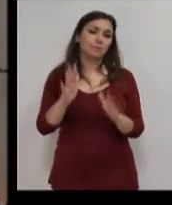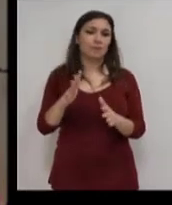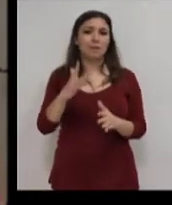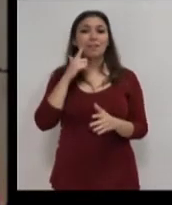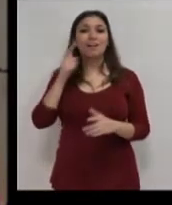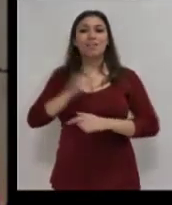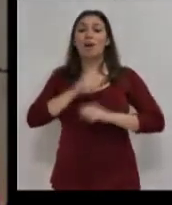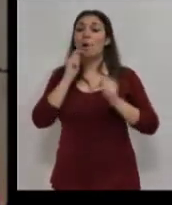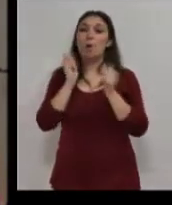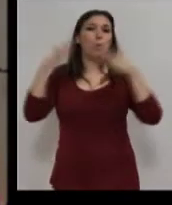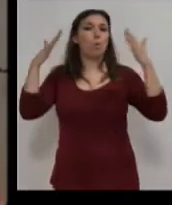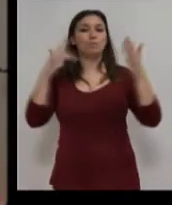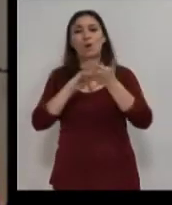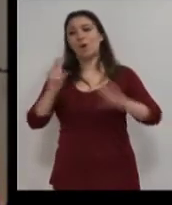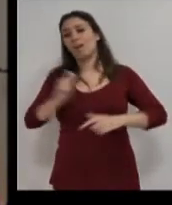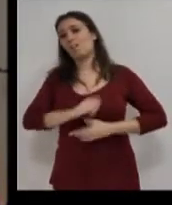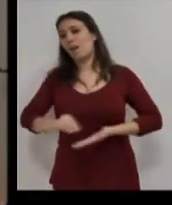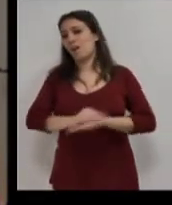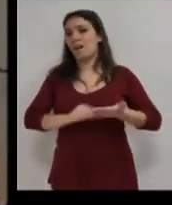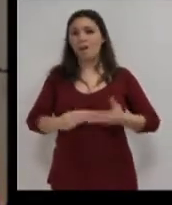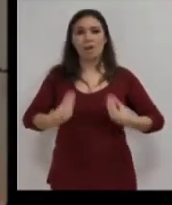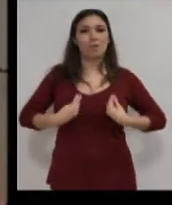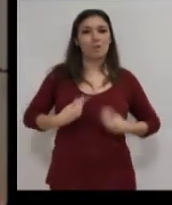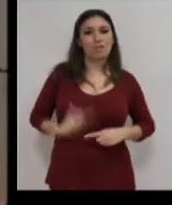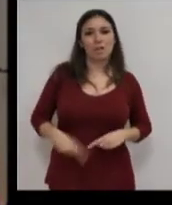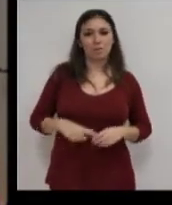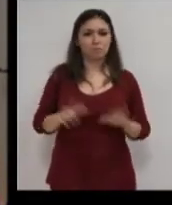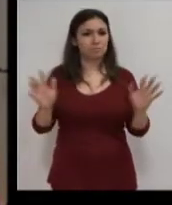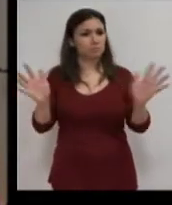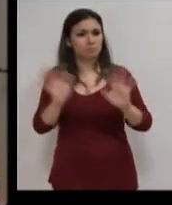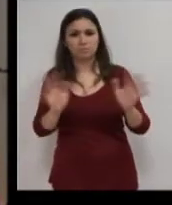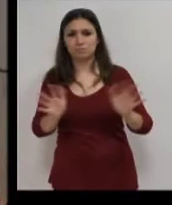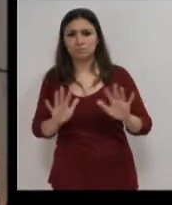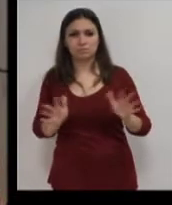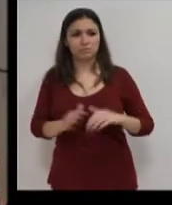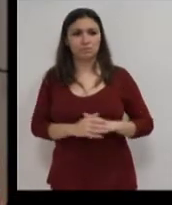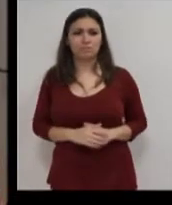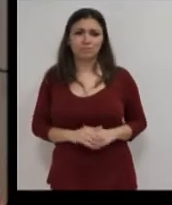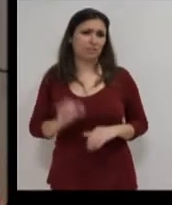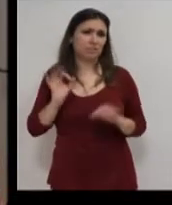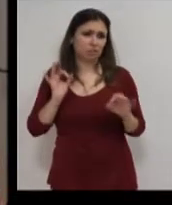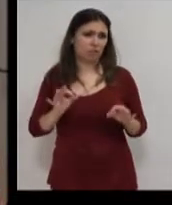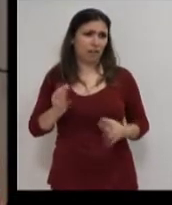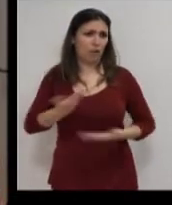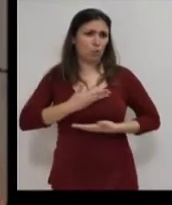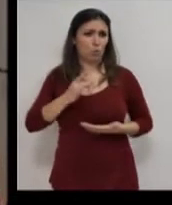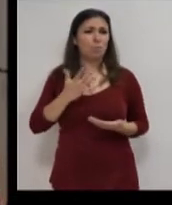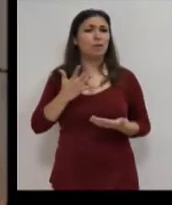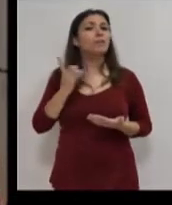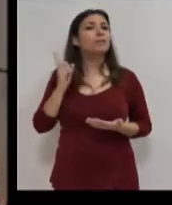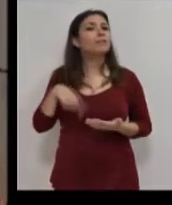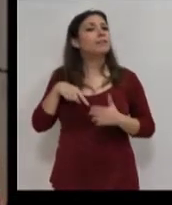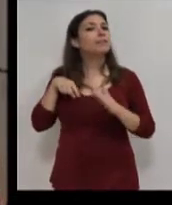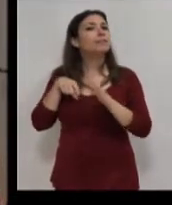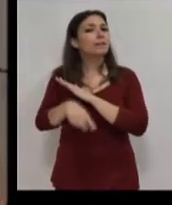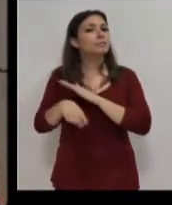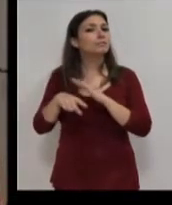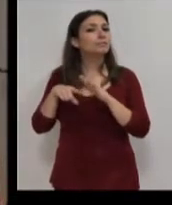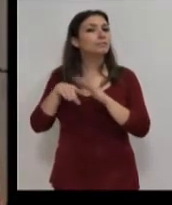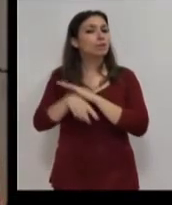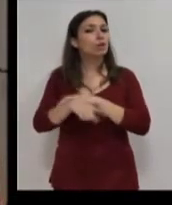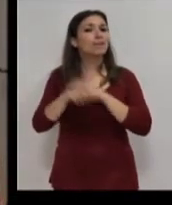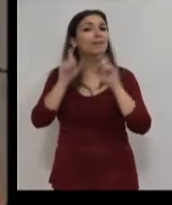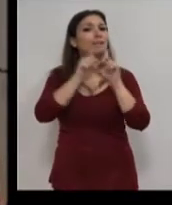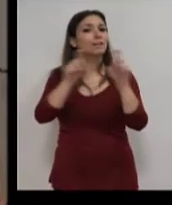muy considerable. No vamos a pensar que esto nos va a resolver la vida, las nuevas tecnologías y todas las libertades nos van a ayudar mucho y nos van a mejorar mucho la vida, estoy